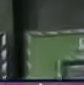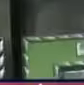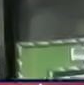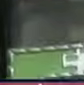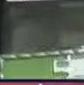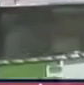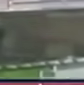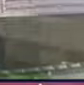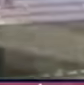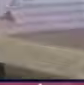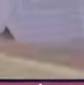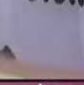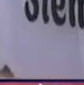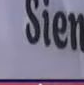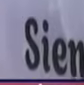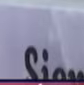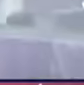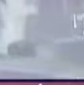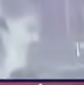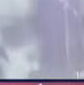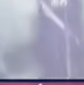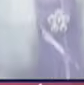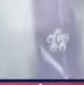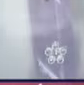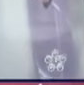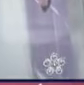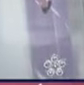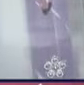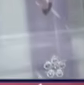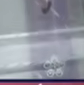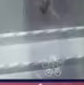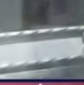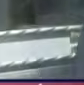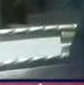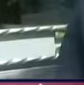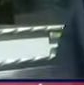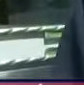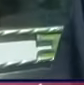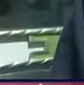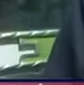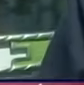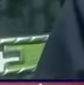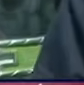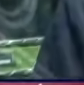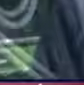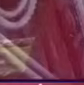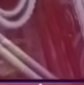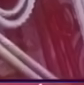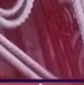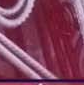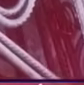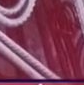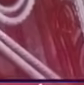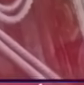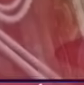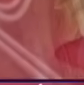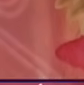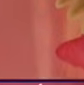Hacemos, pues, crucifijos así de aluminio, candeleros de bronce. Y en la vitrina también tenemos muchos adornos, si se puede ver.